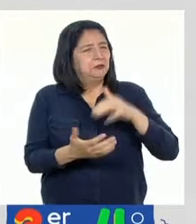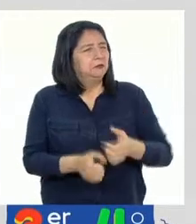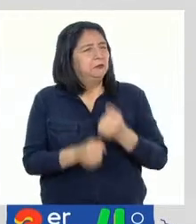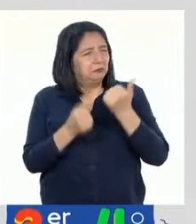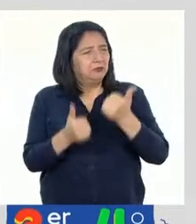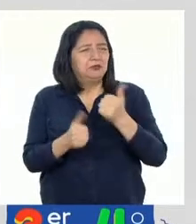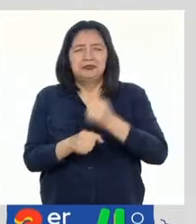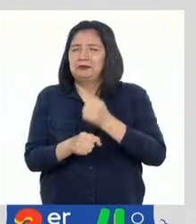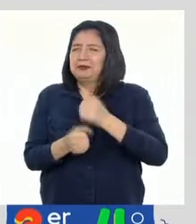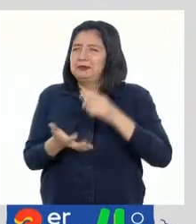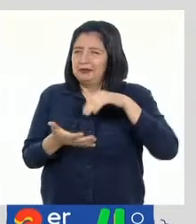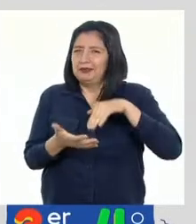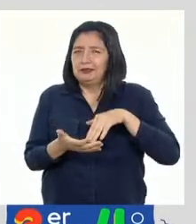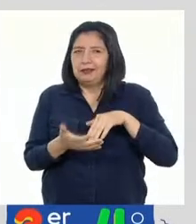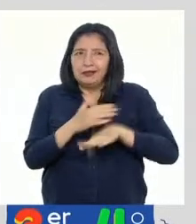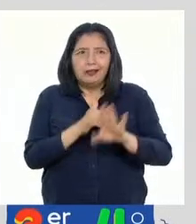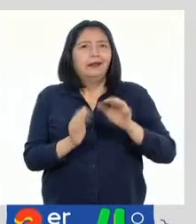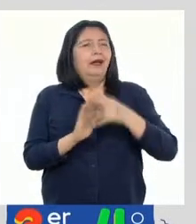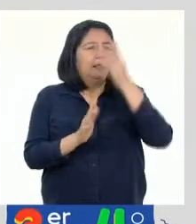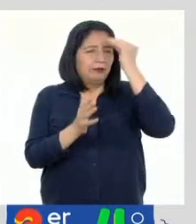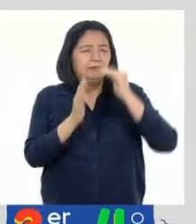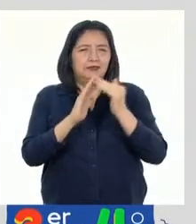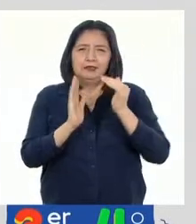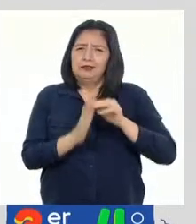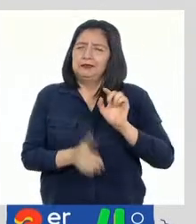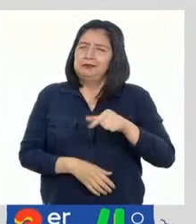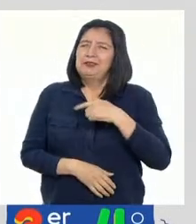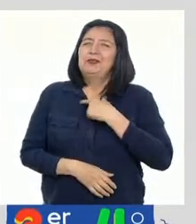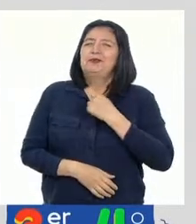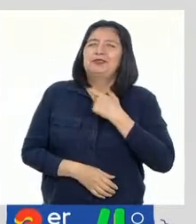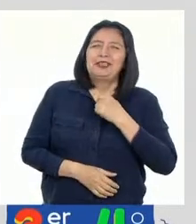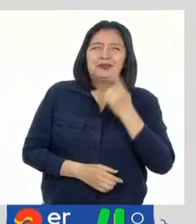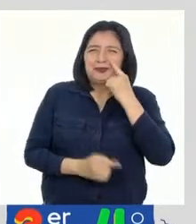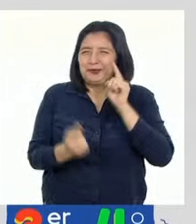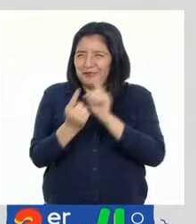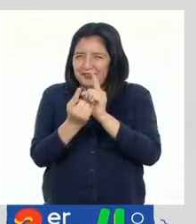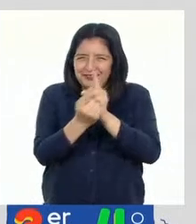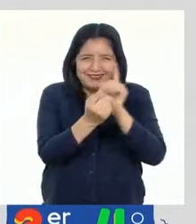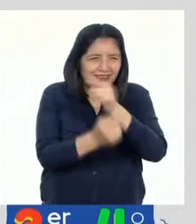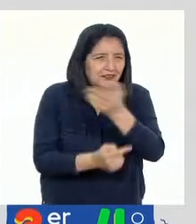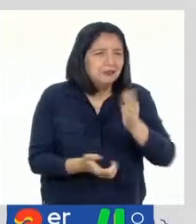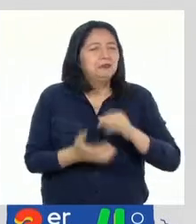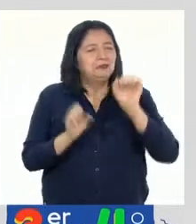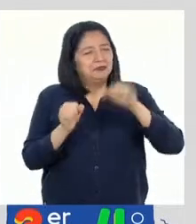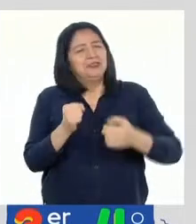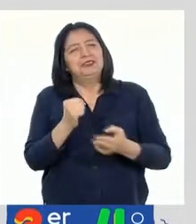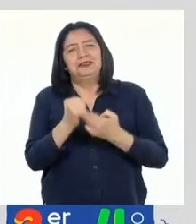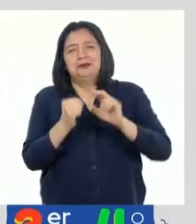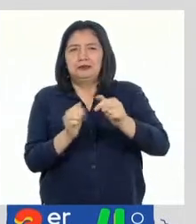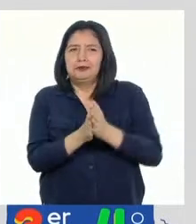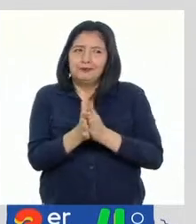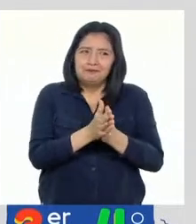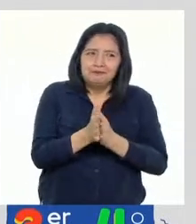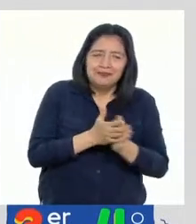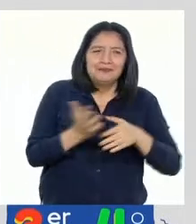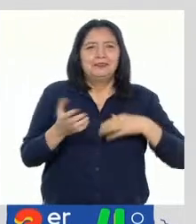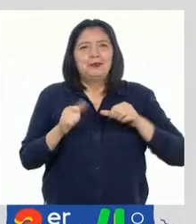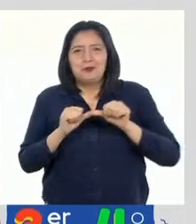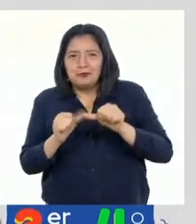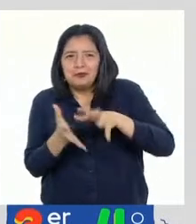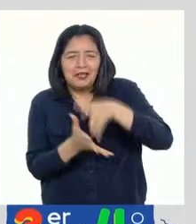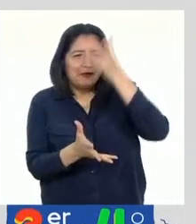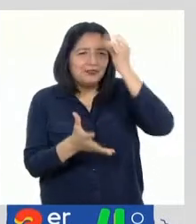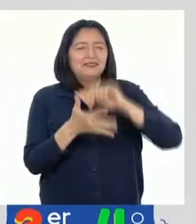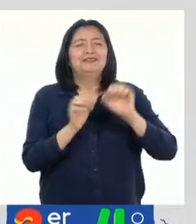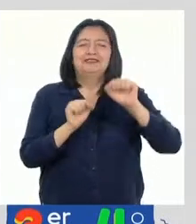aquí en Aprendo en Casa. Nos ha encantado conocerlas y conocerlos, y estoy segura que seguirán con todo ese ánimo, aprendiendo